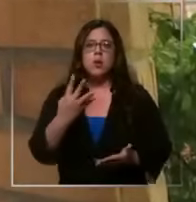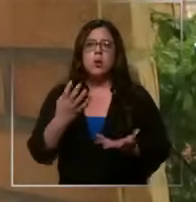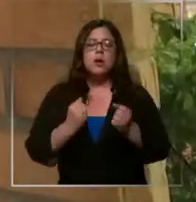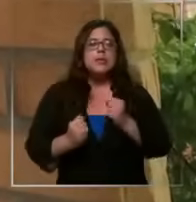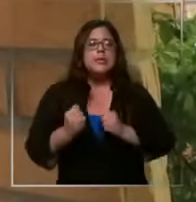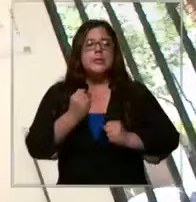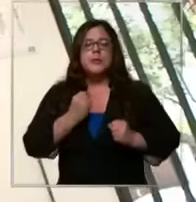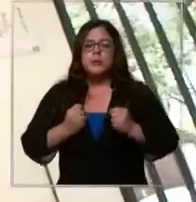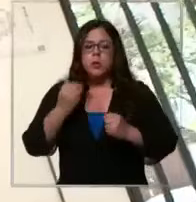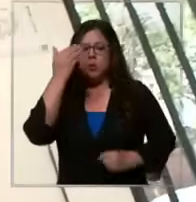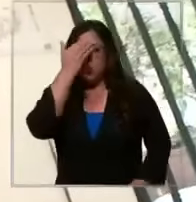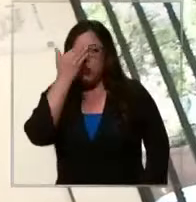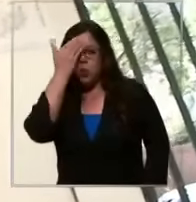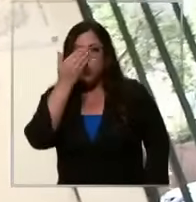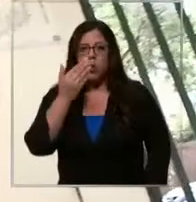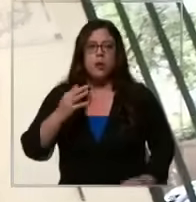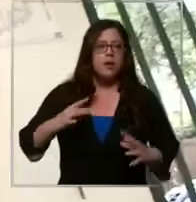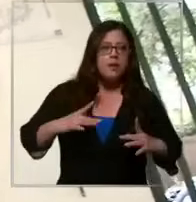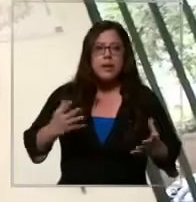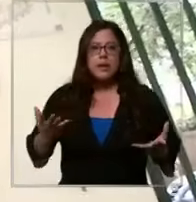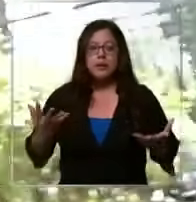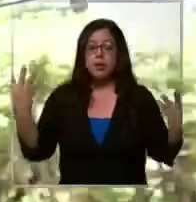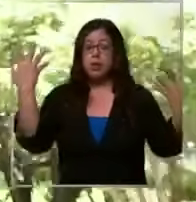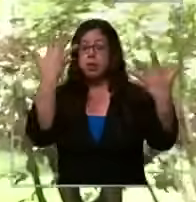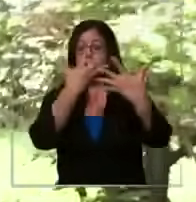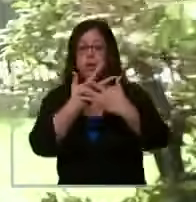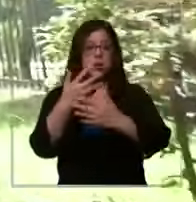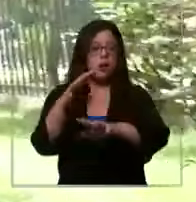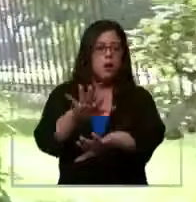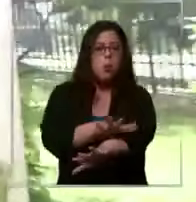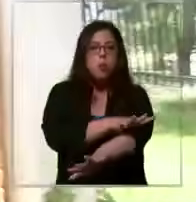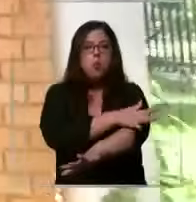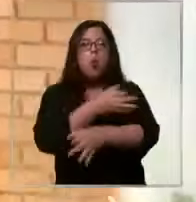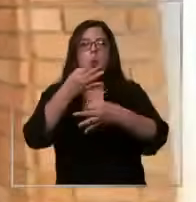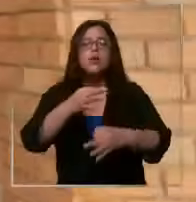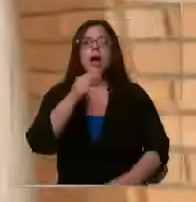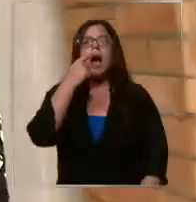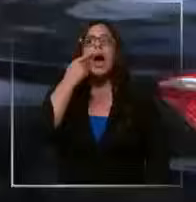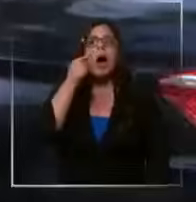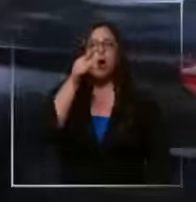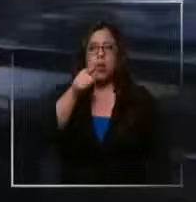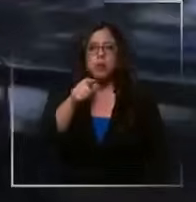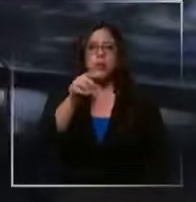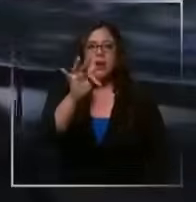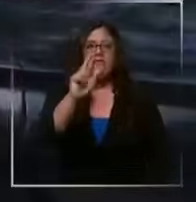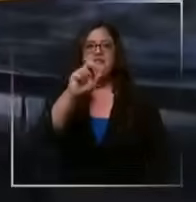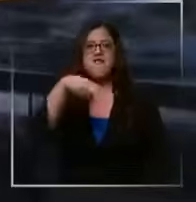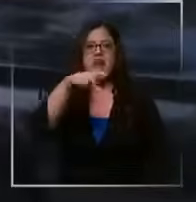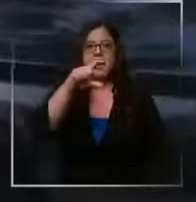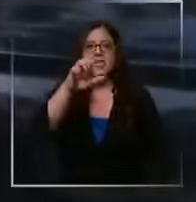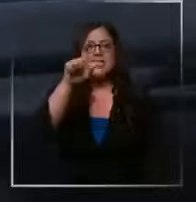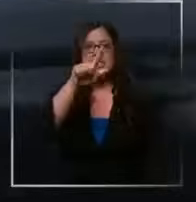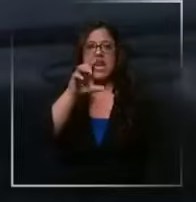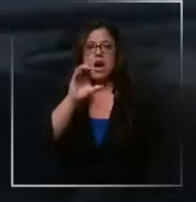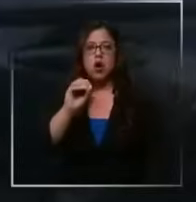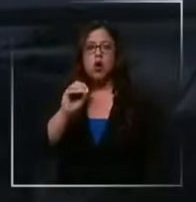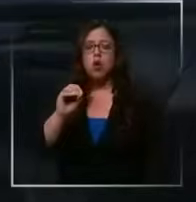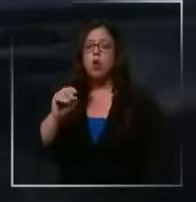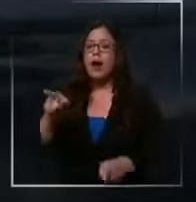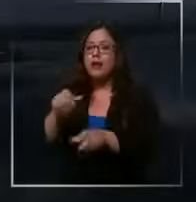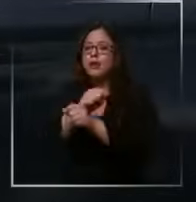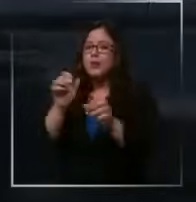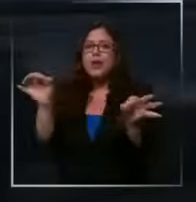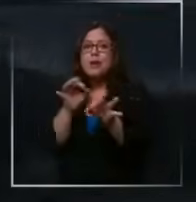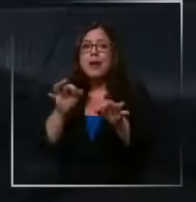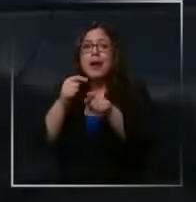Ansioso, nervioso, preocupado, feliz. Mezcla de emociones que invaden en ese momento a Francesco Fornarelli son casi indescriptibles.